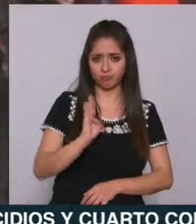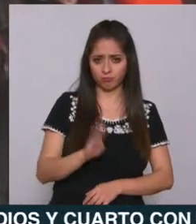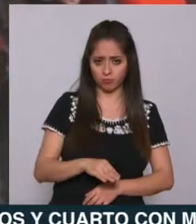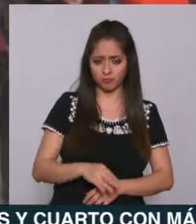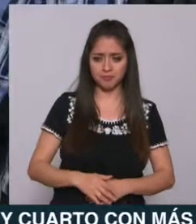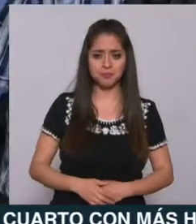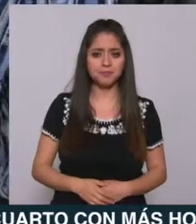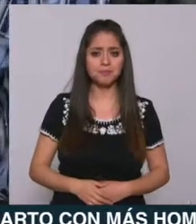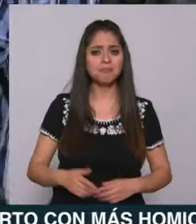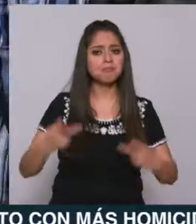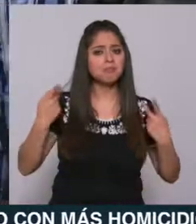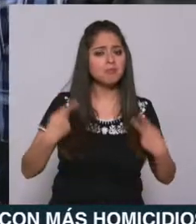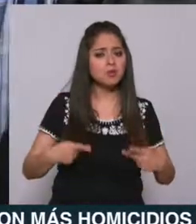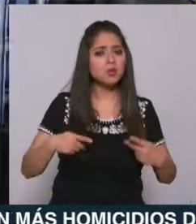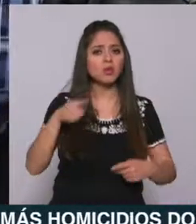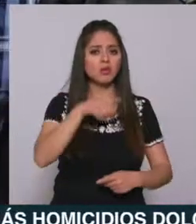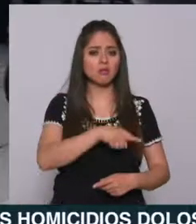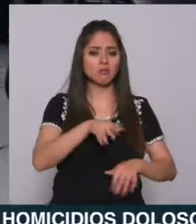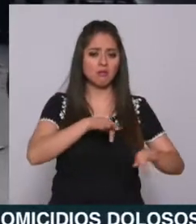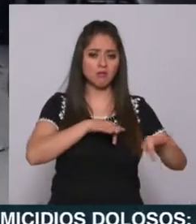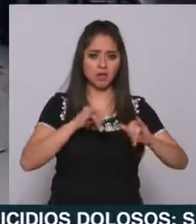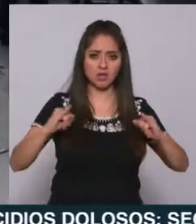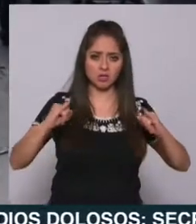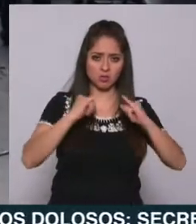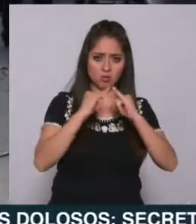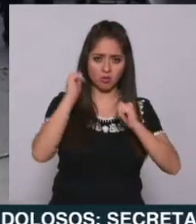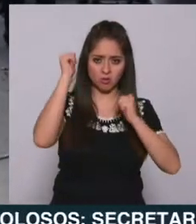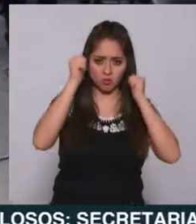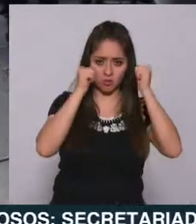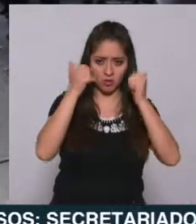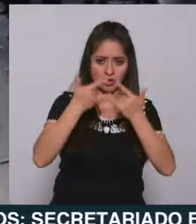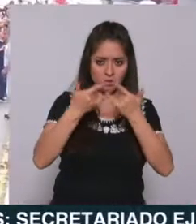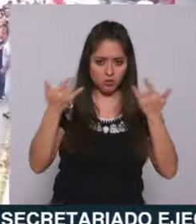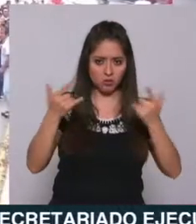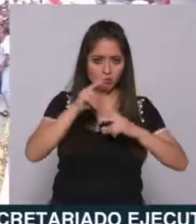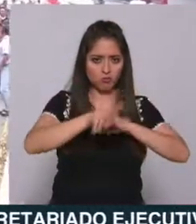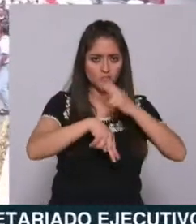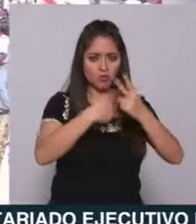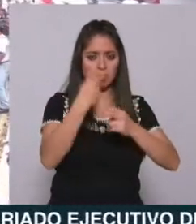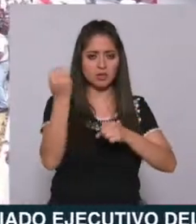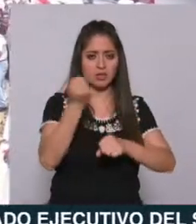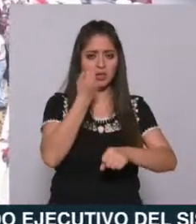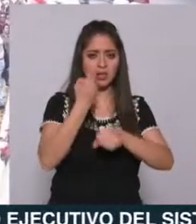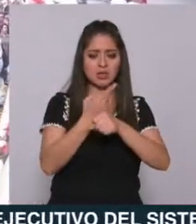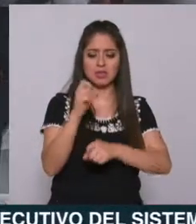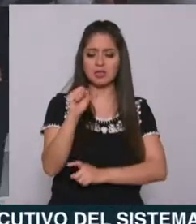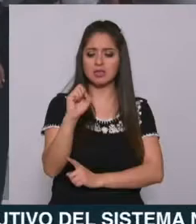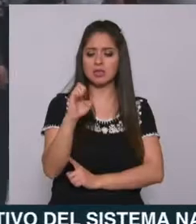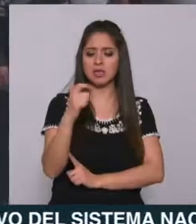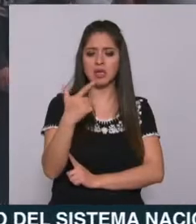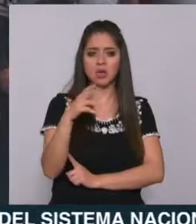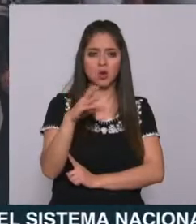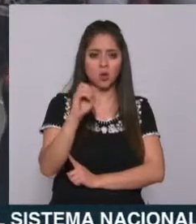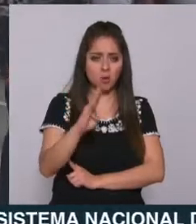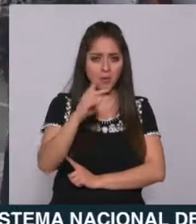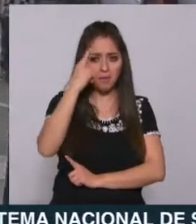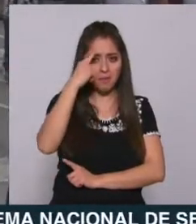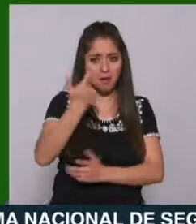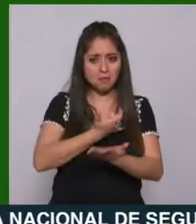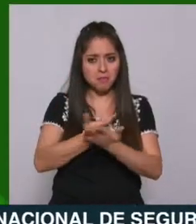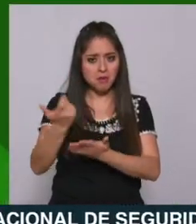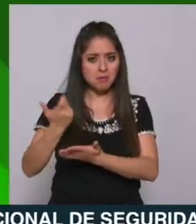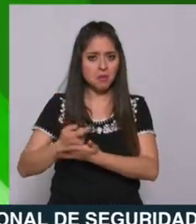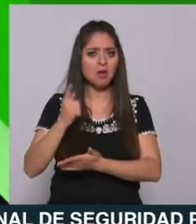Personal del Instituto Nacional de Antropología e Historia protestaron frente a la Secretaría de Gobernación en exigencia del pago vía electrónica de uniformes.